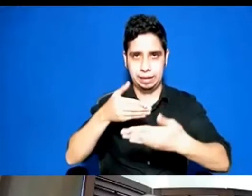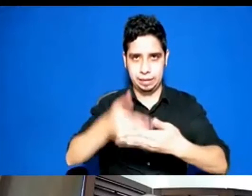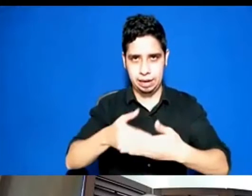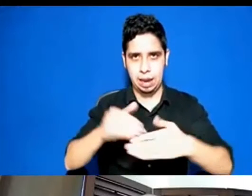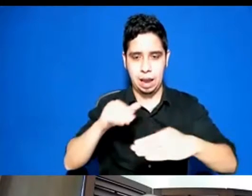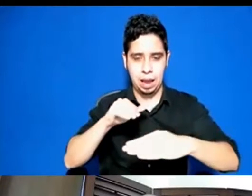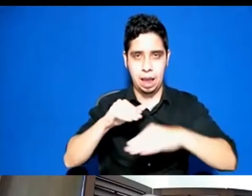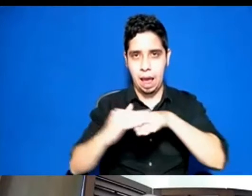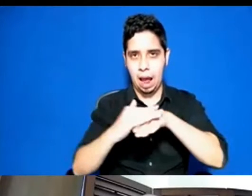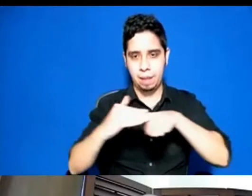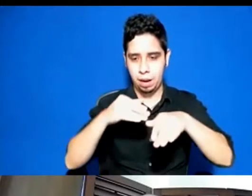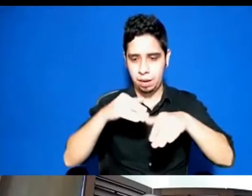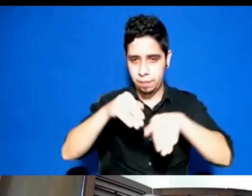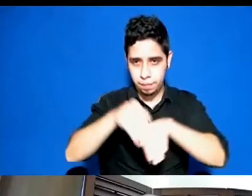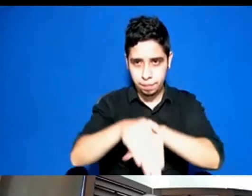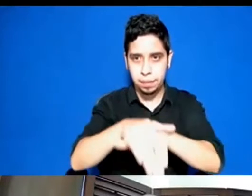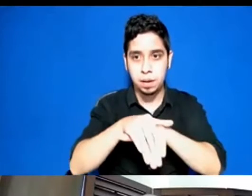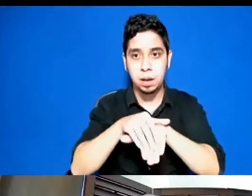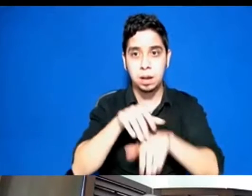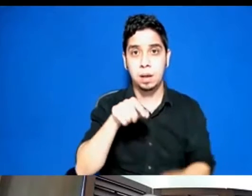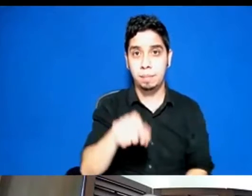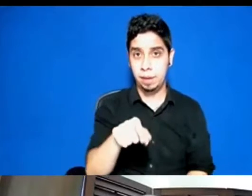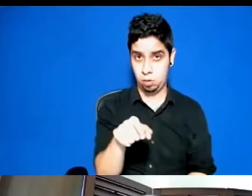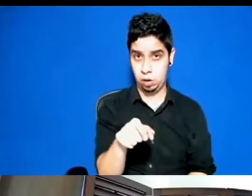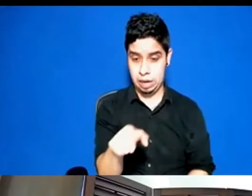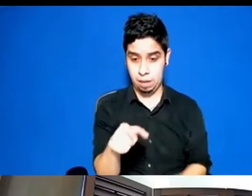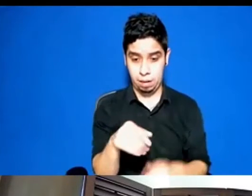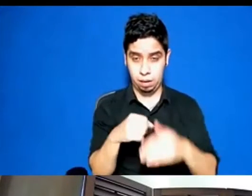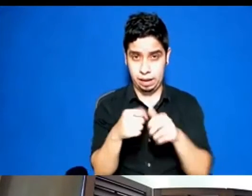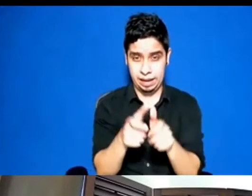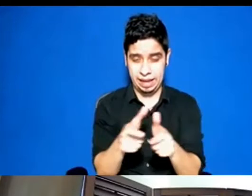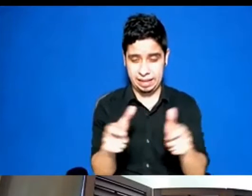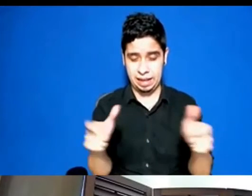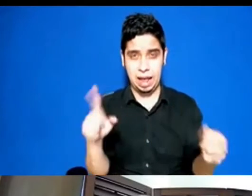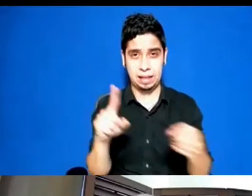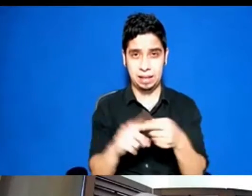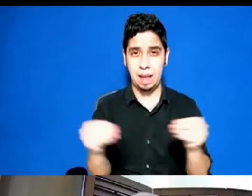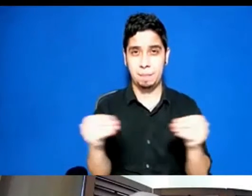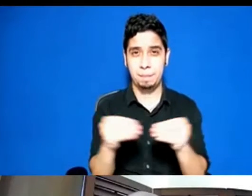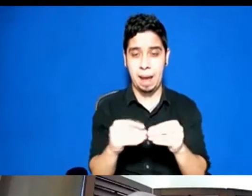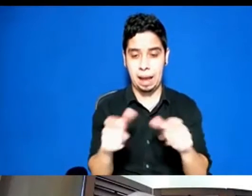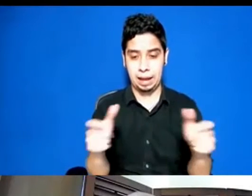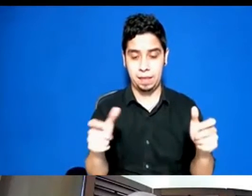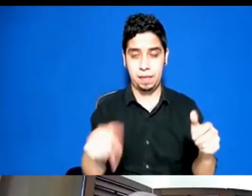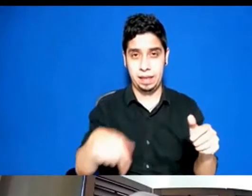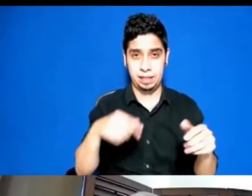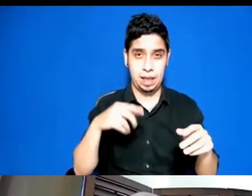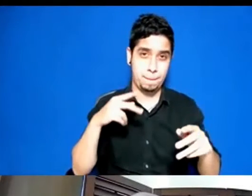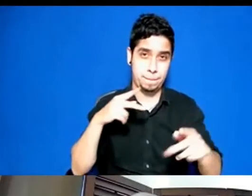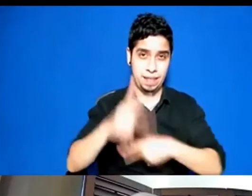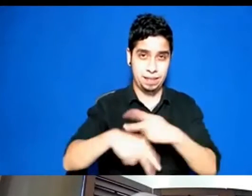una tortuga marina, pero la más grande de este planeta. Y ella va hasta el arrecife y ahí se